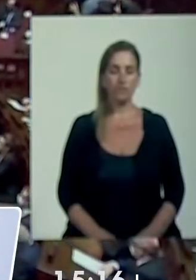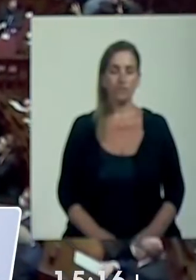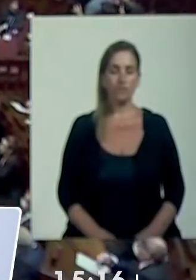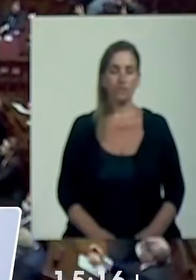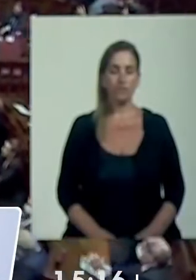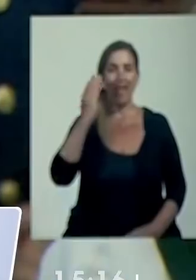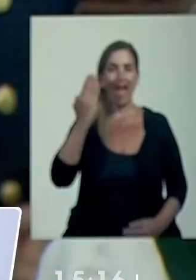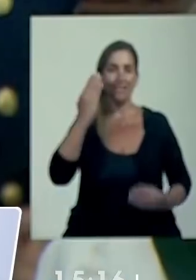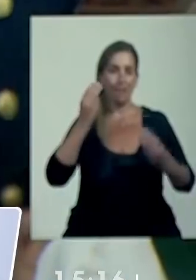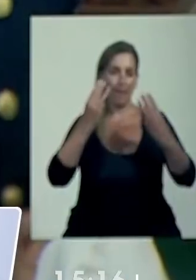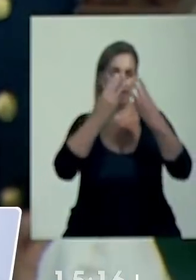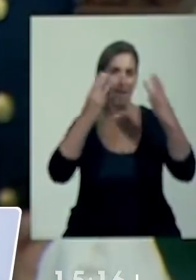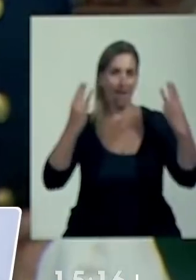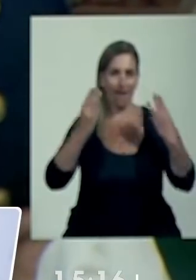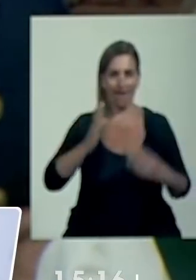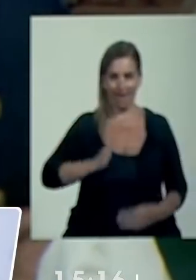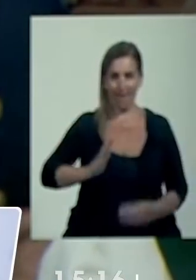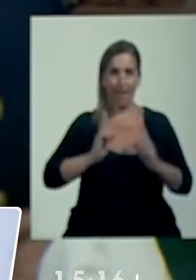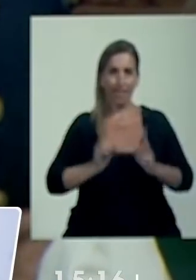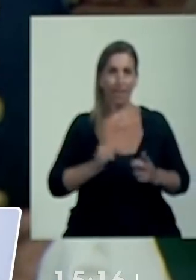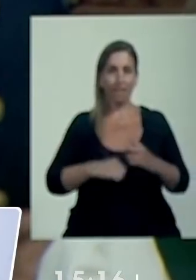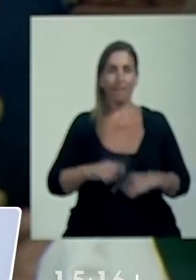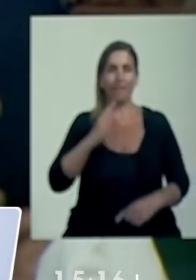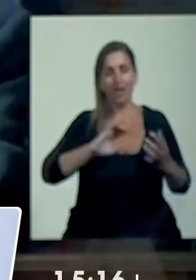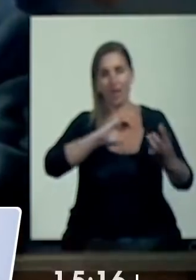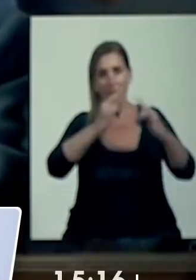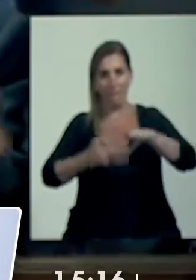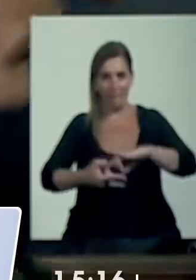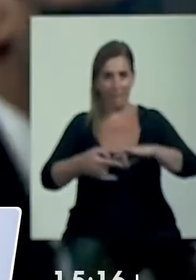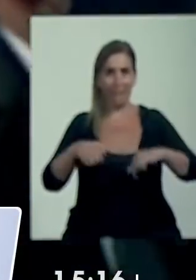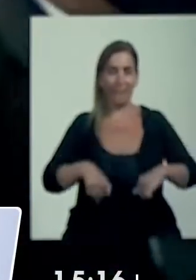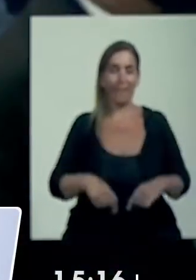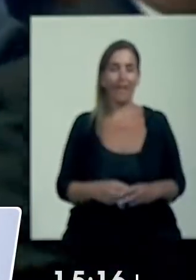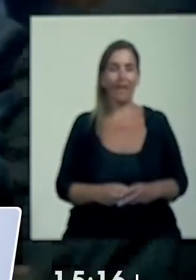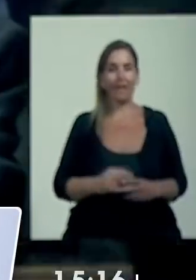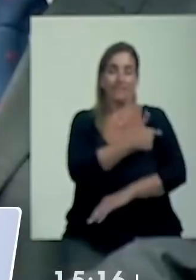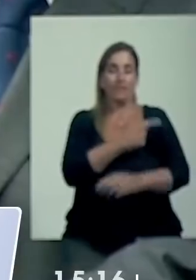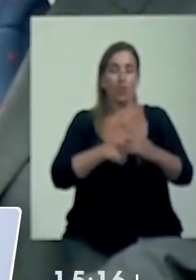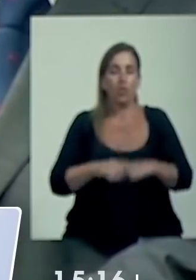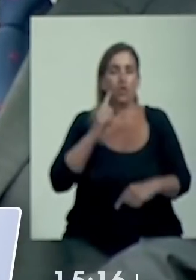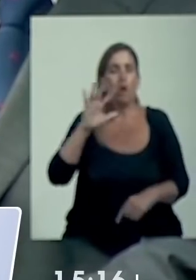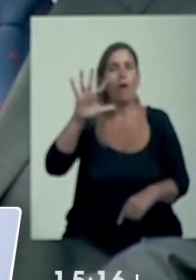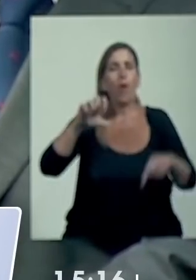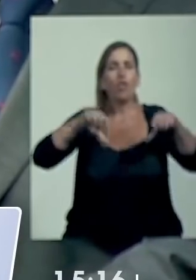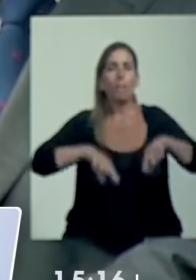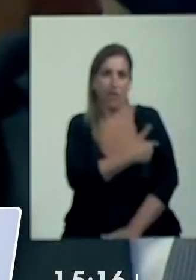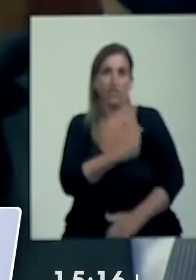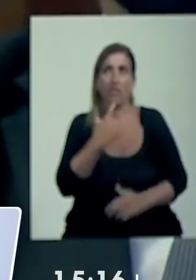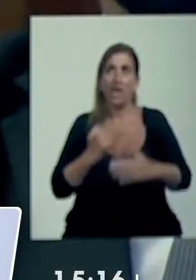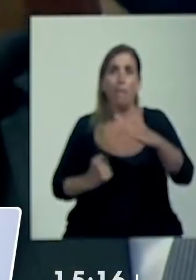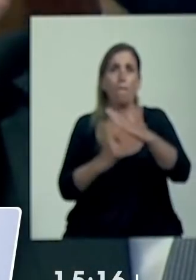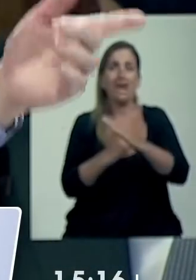el soberano este resuelve que no quiere esos artículos no quieren sus artículos no puedo meter por la ventana lo que